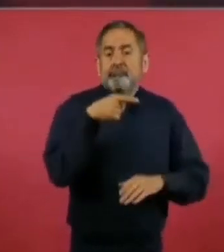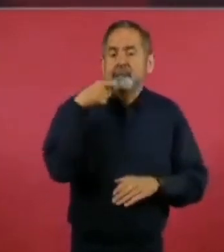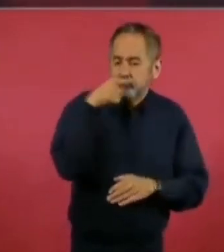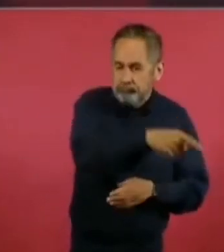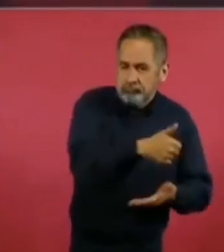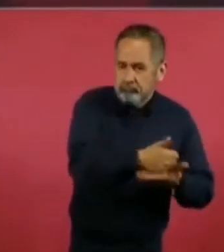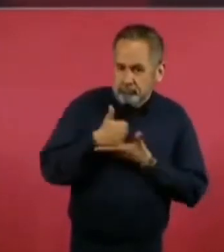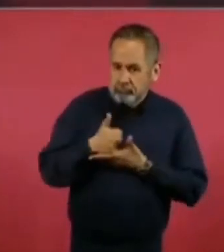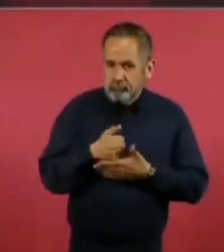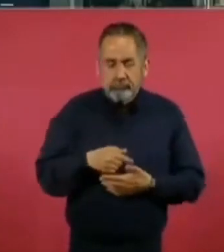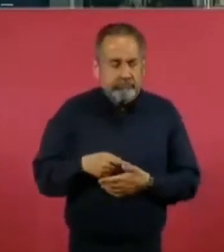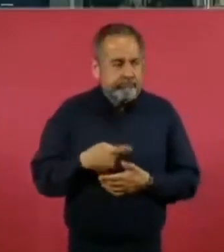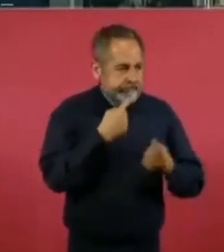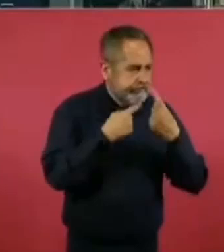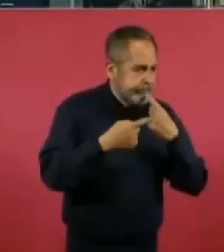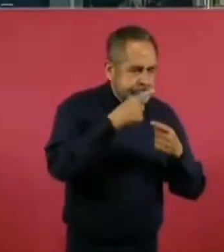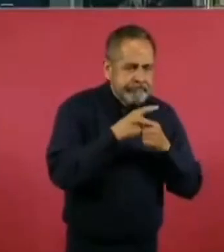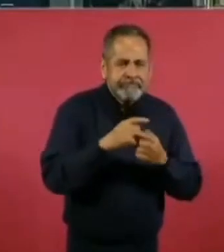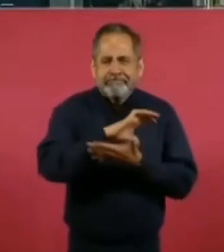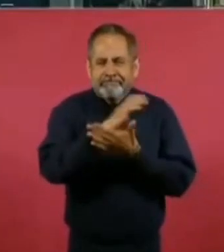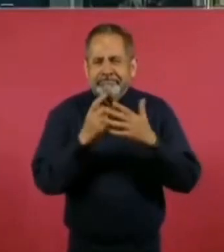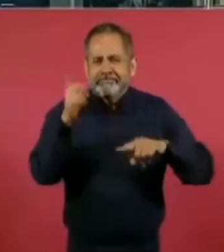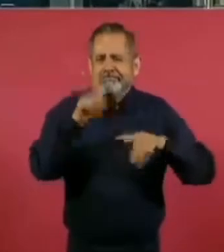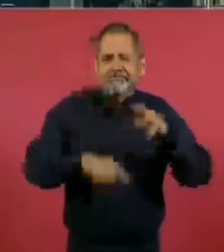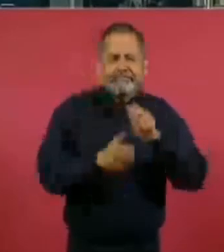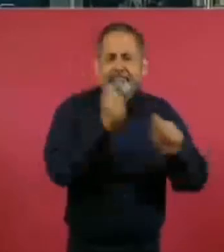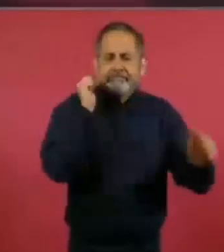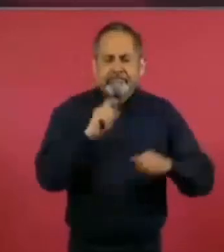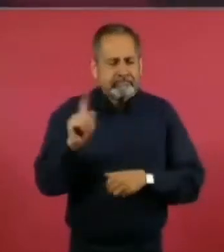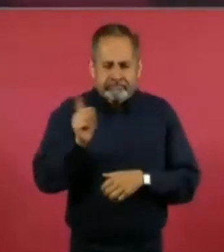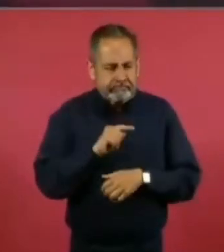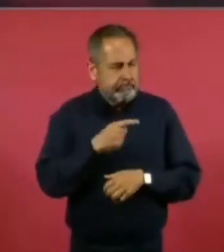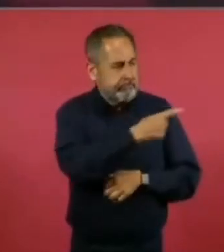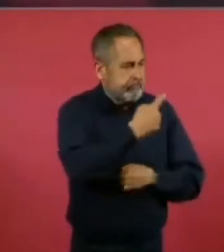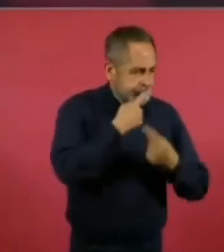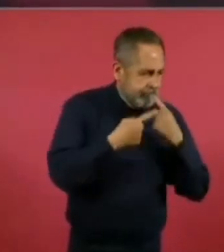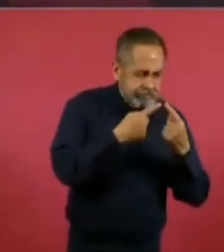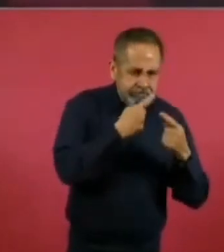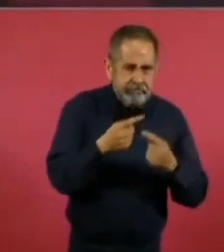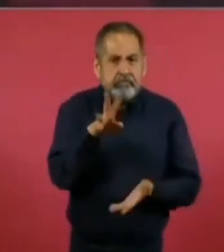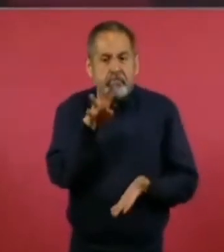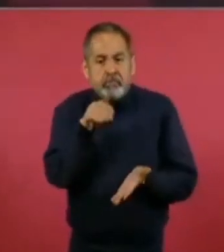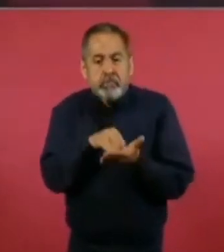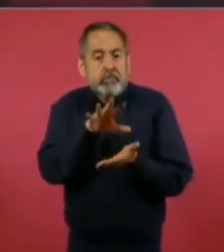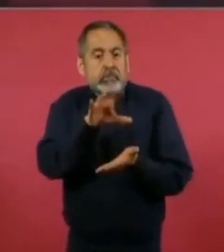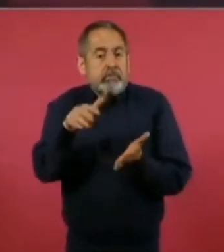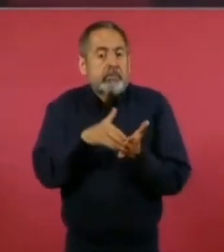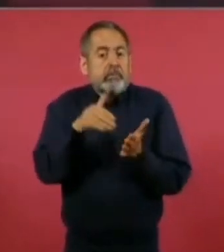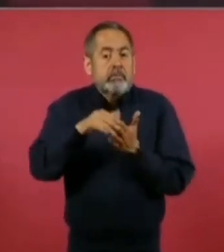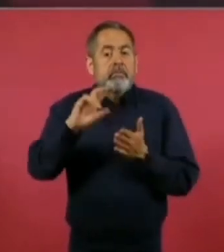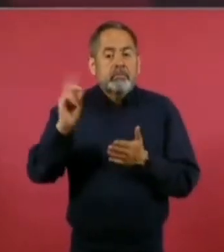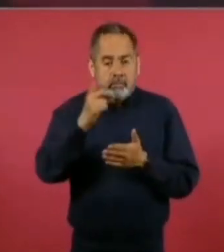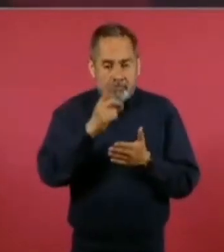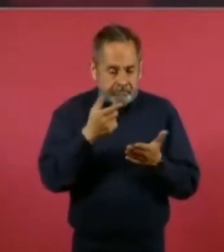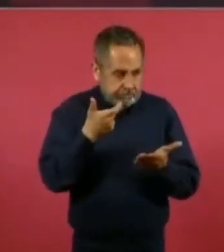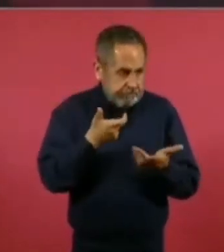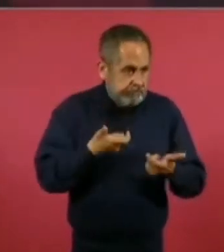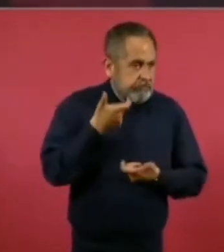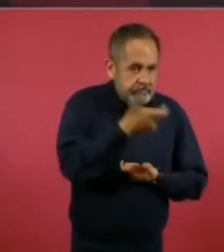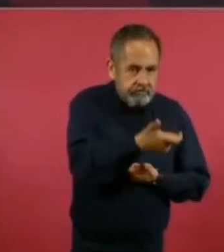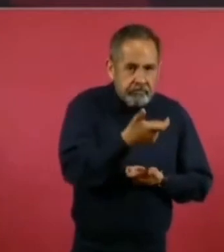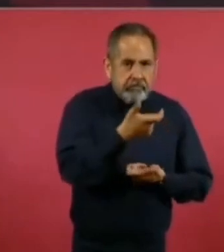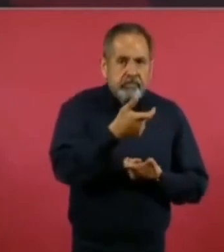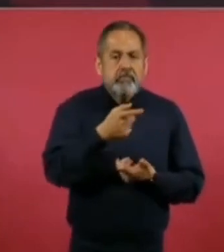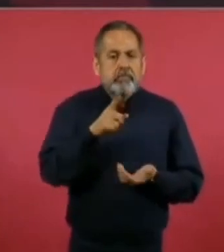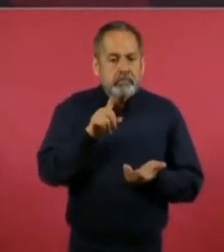en vez de cancelar los contratos, 4.500 millones de dólares en la negociación a